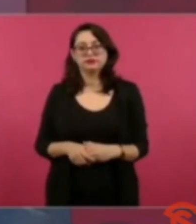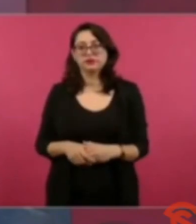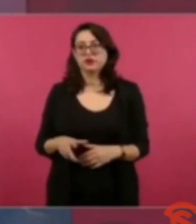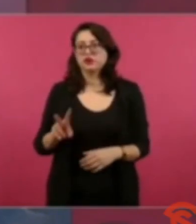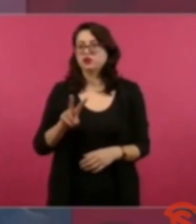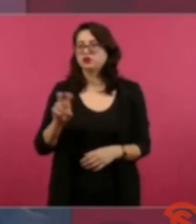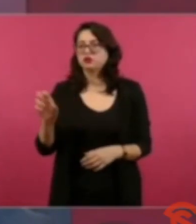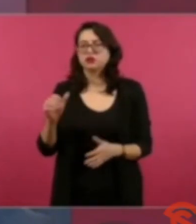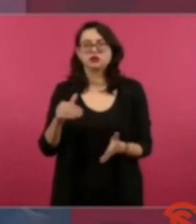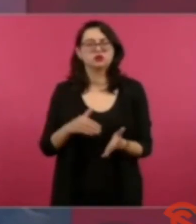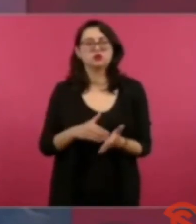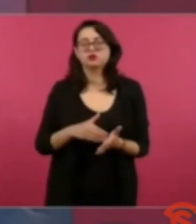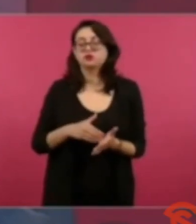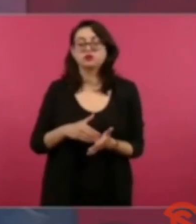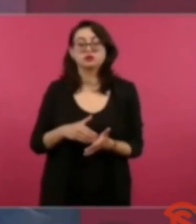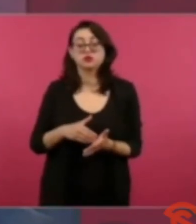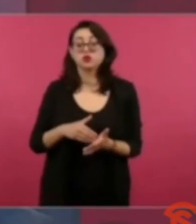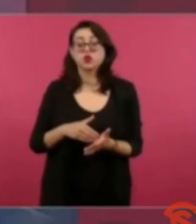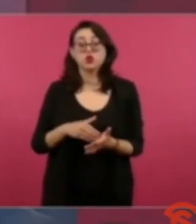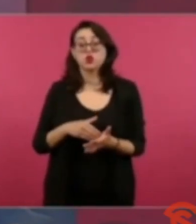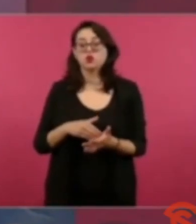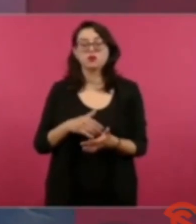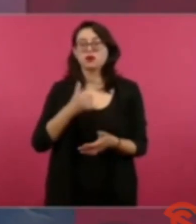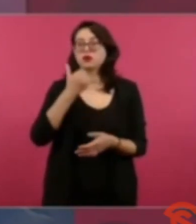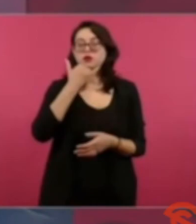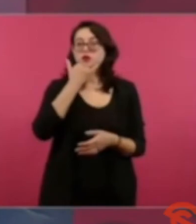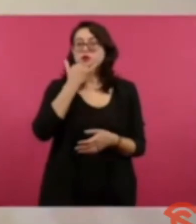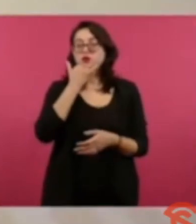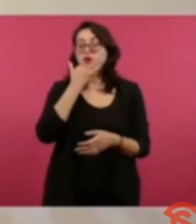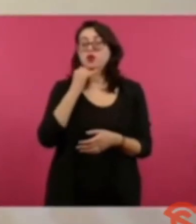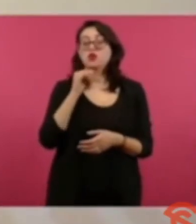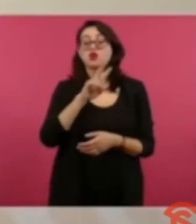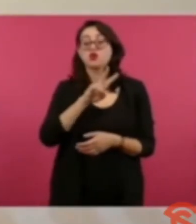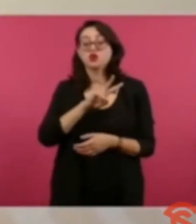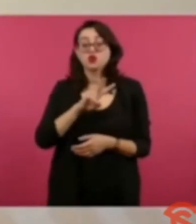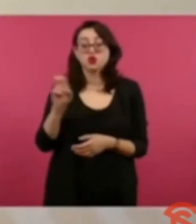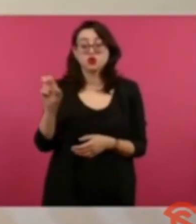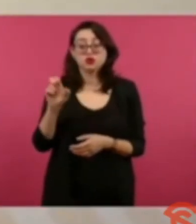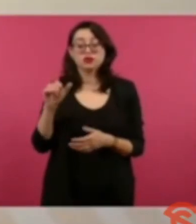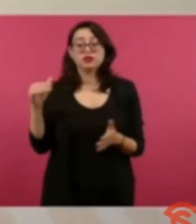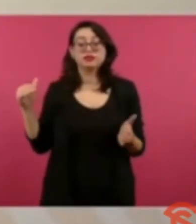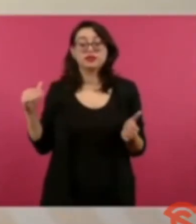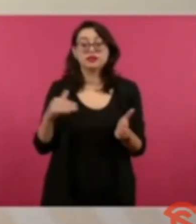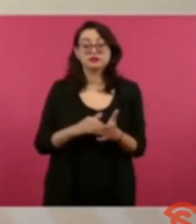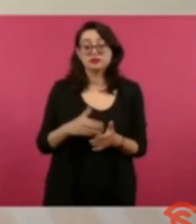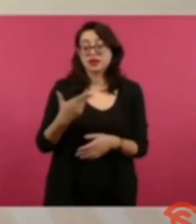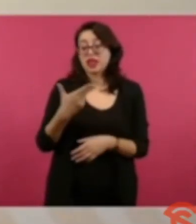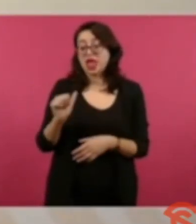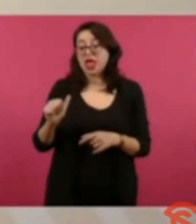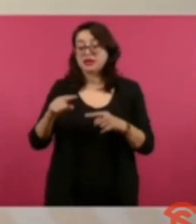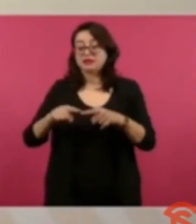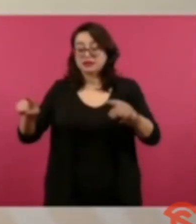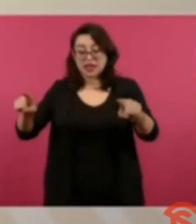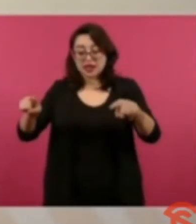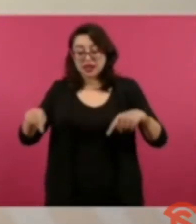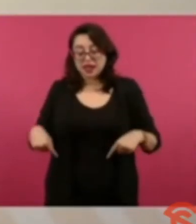No, son 200,000 hectáreas y sembradores son